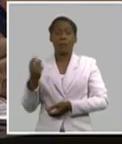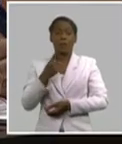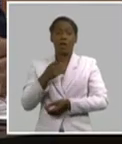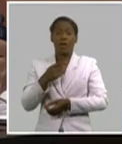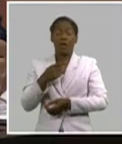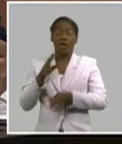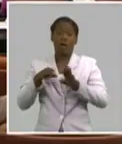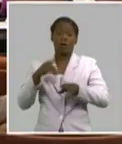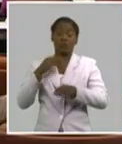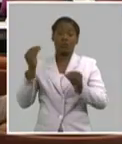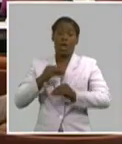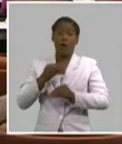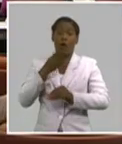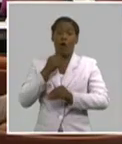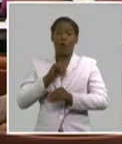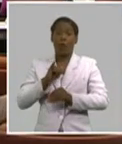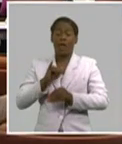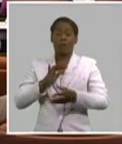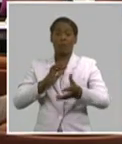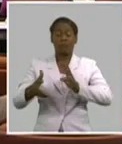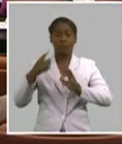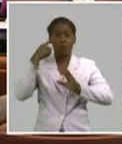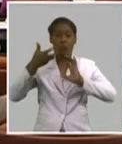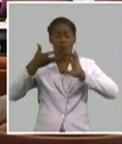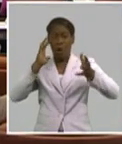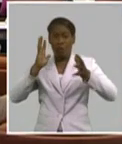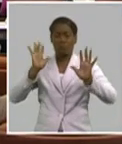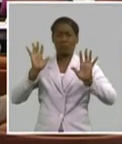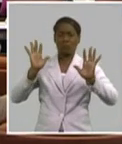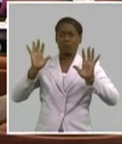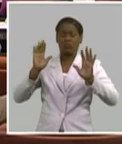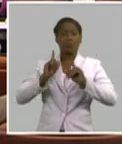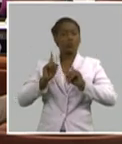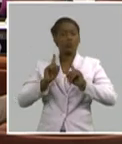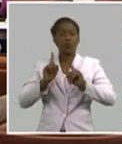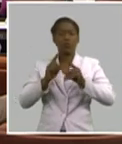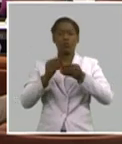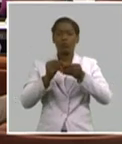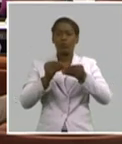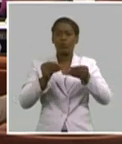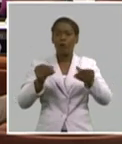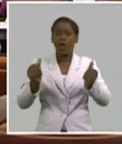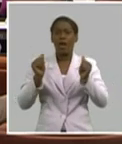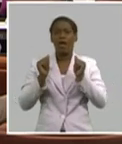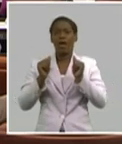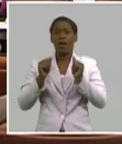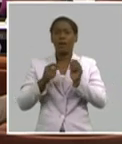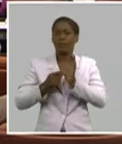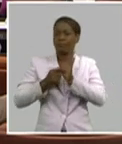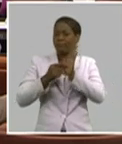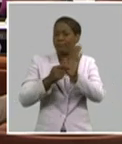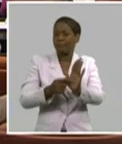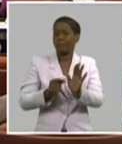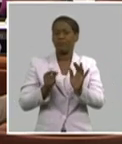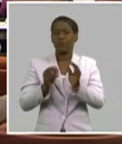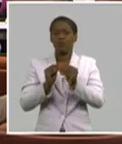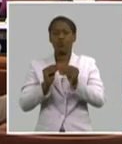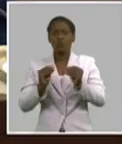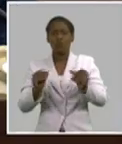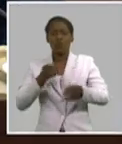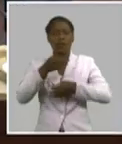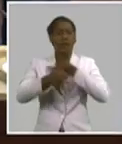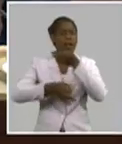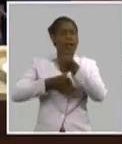lo van a hacer. Y no es llenar esto de papeleo ni de burocracia, al contrario. Es hacer una gestión más directa, más